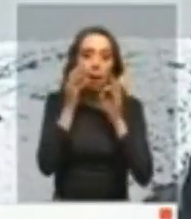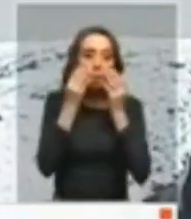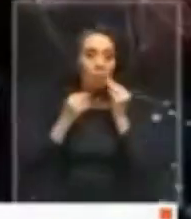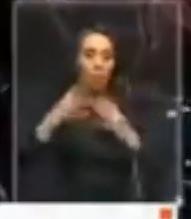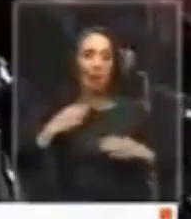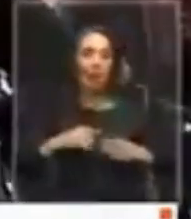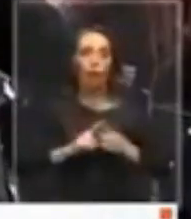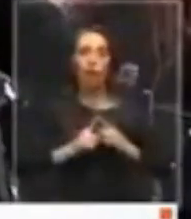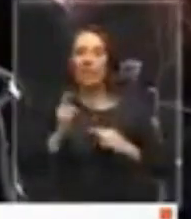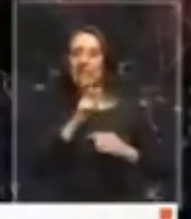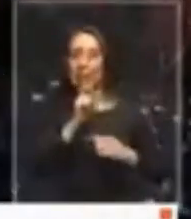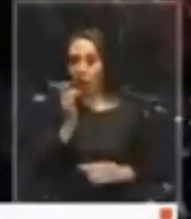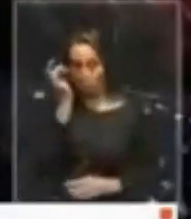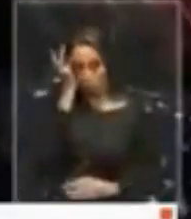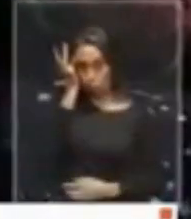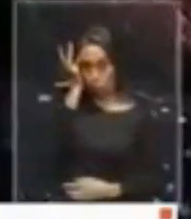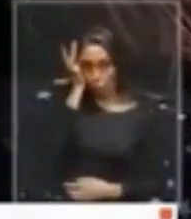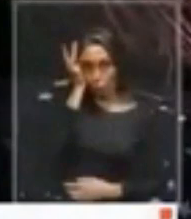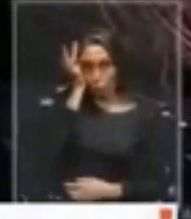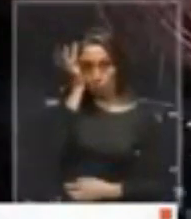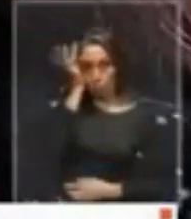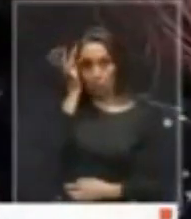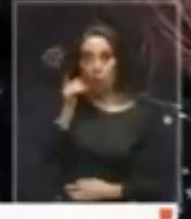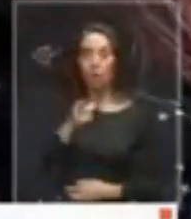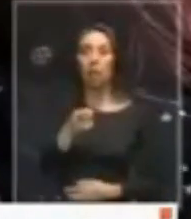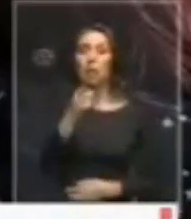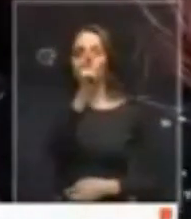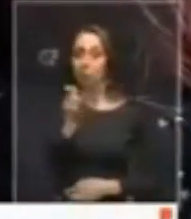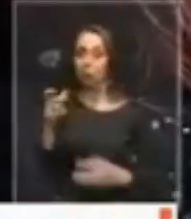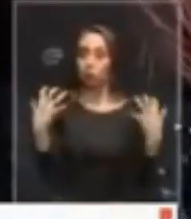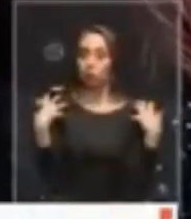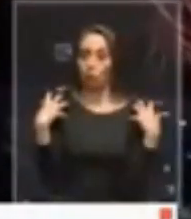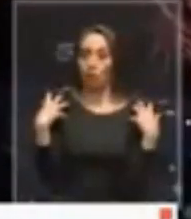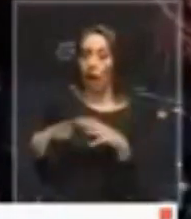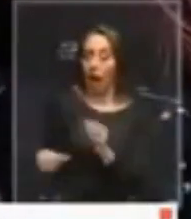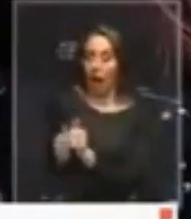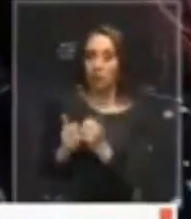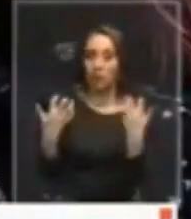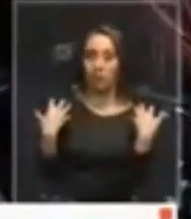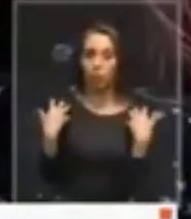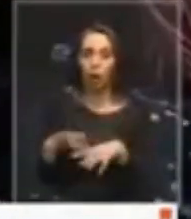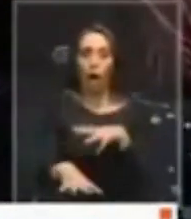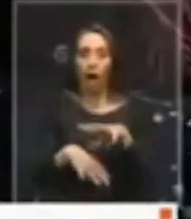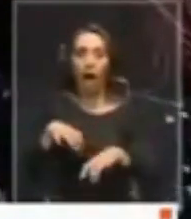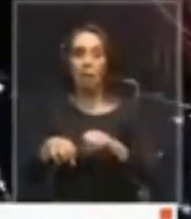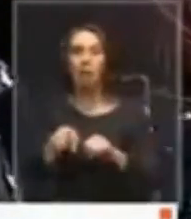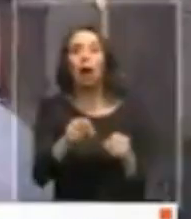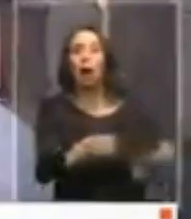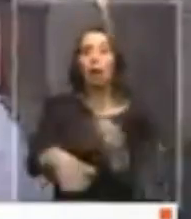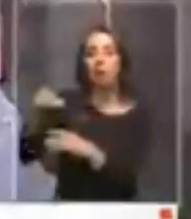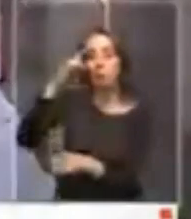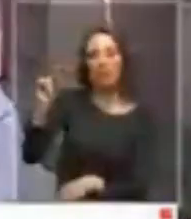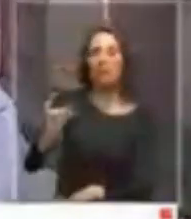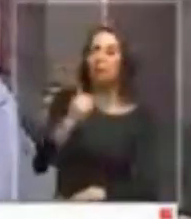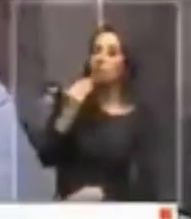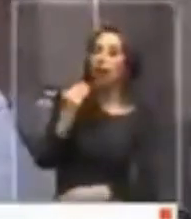podrían sangrar. Me acabo de enterar, hay que tener una tenencia responsable, porque en realidad un animal, no por ser animal, es menos que nosotros. Yo